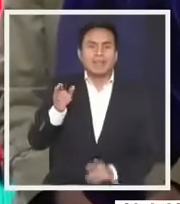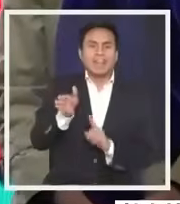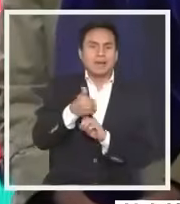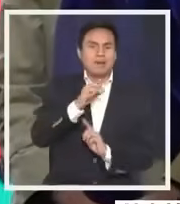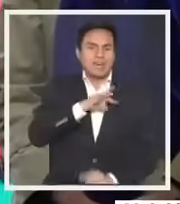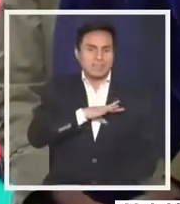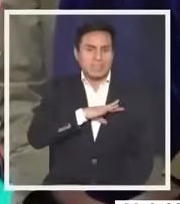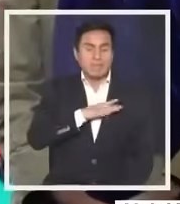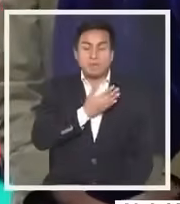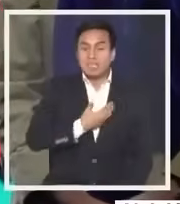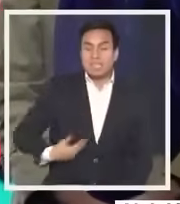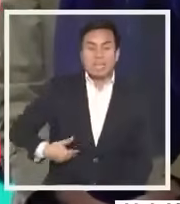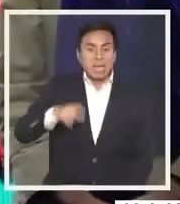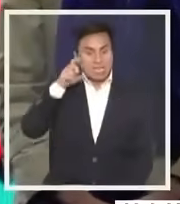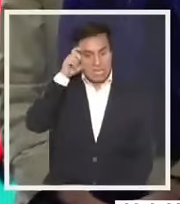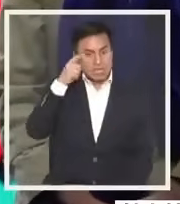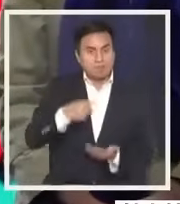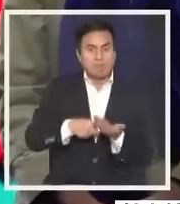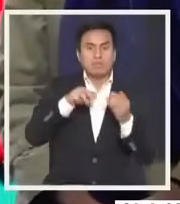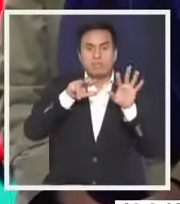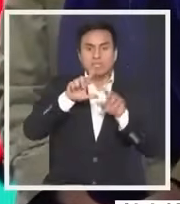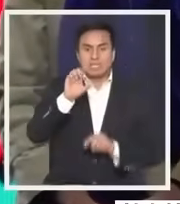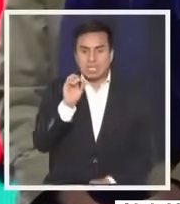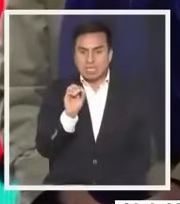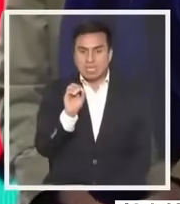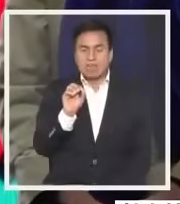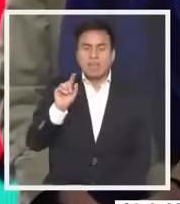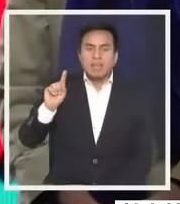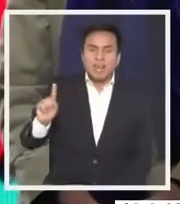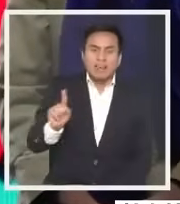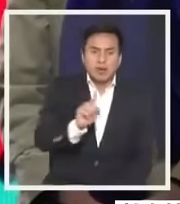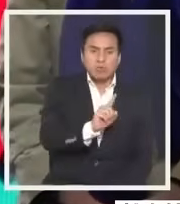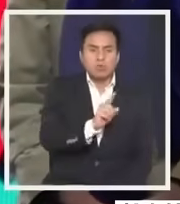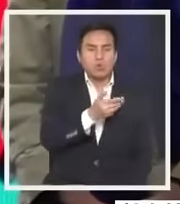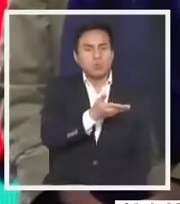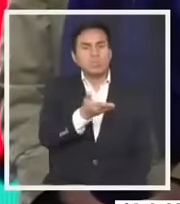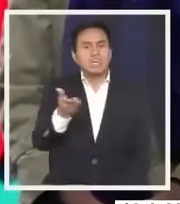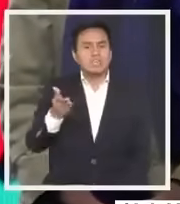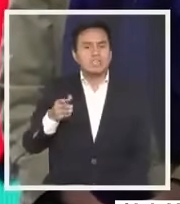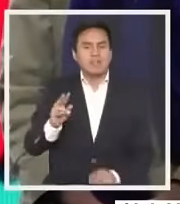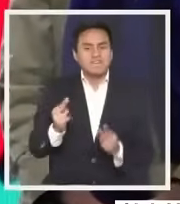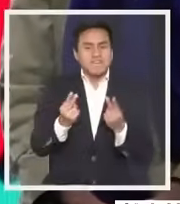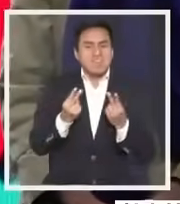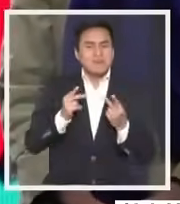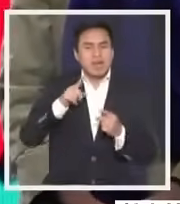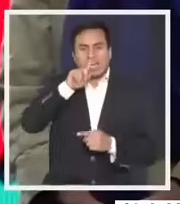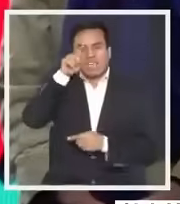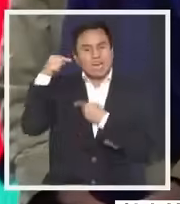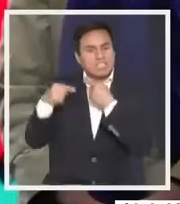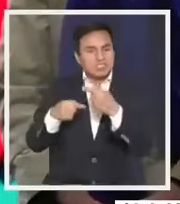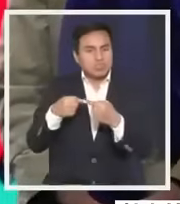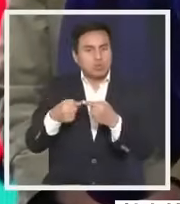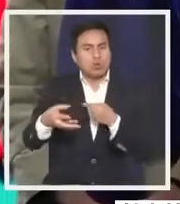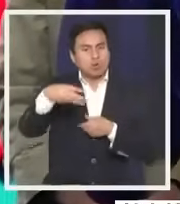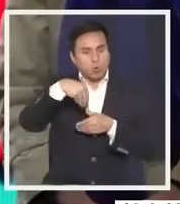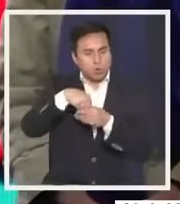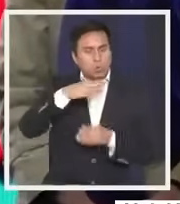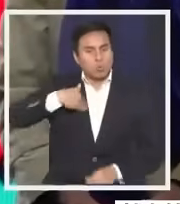patria, por el presidente Allende en los 70. Cada una y cada uno de ustedes mantiene viva esa tradición que está en